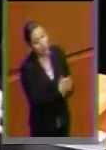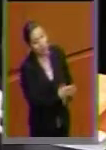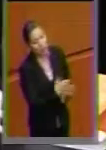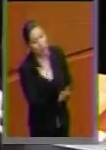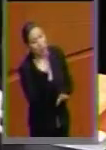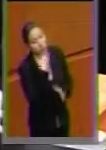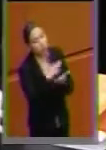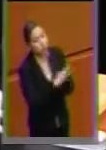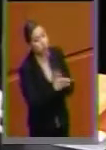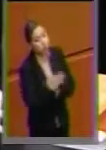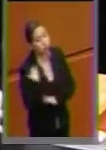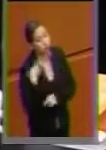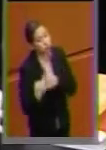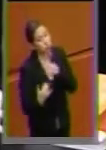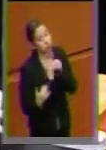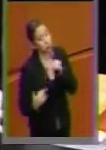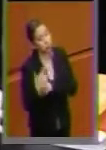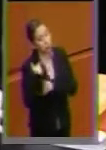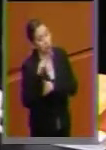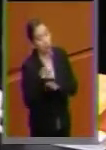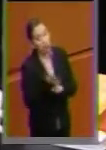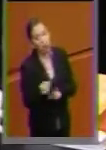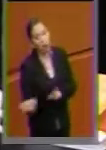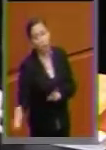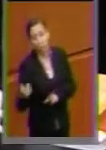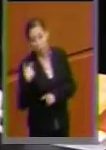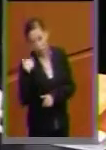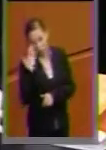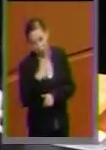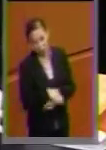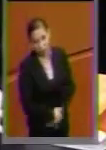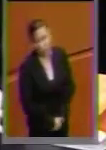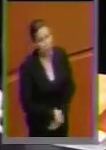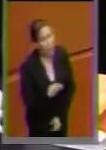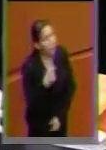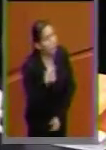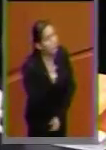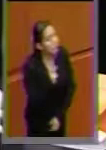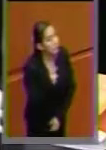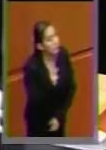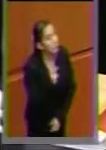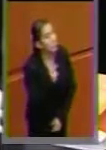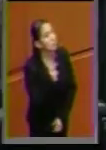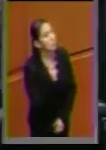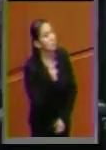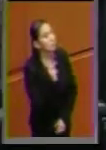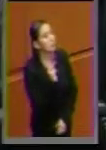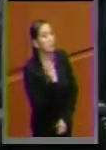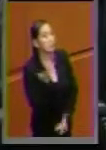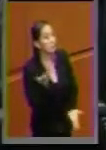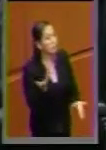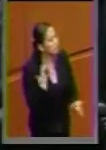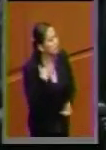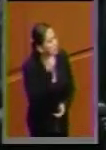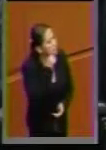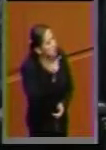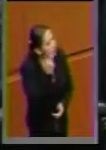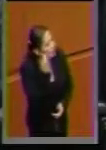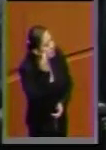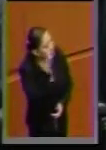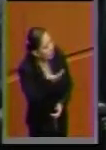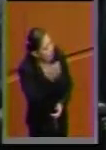quiero pensar que es por otra cosa no por cuotas verdad pero y también quiero pensar